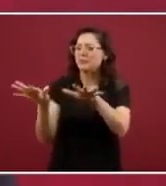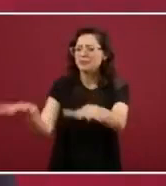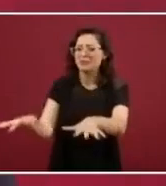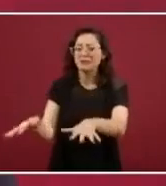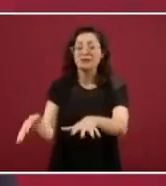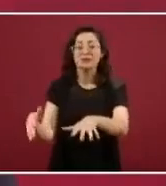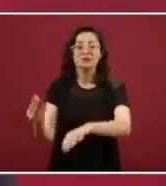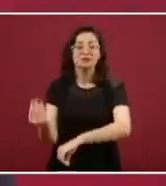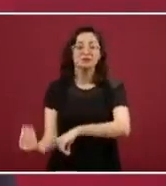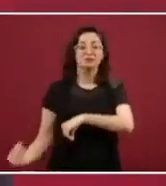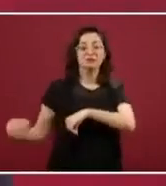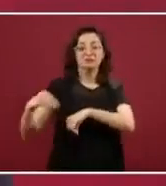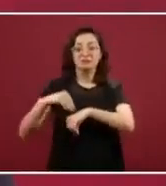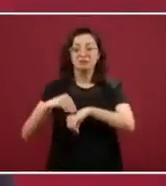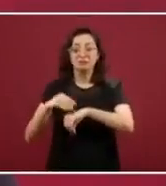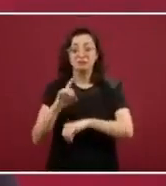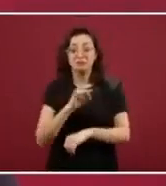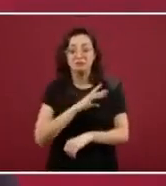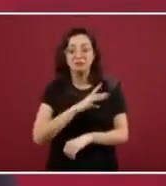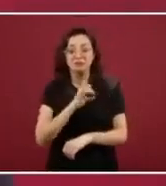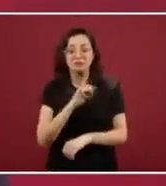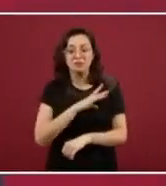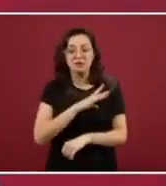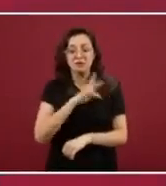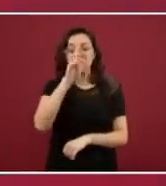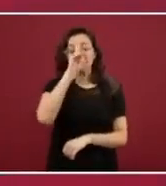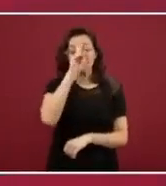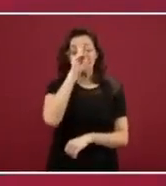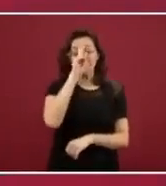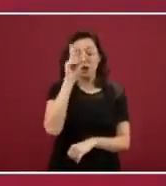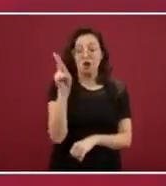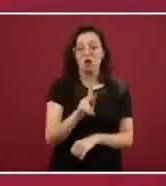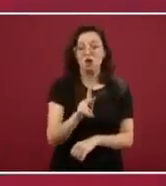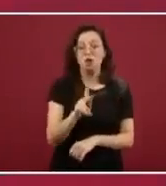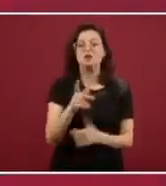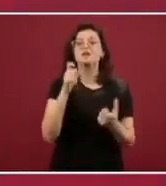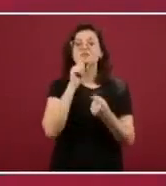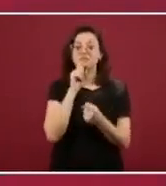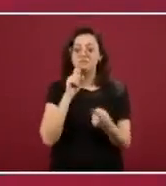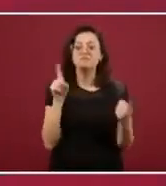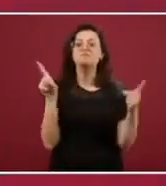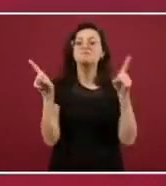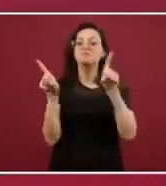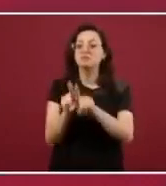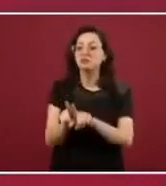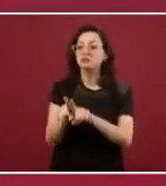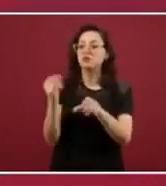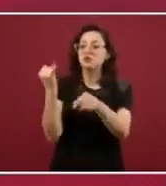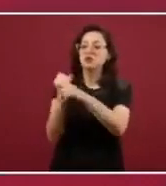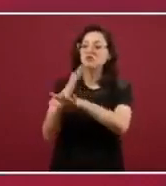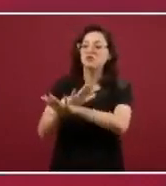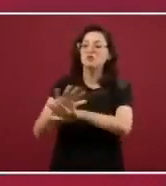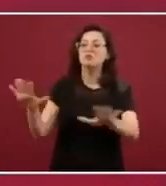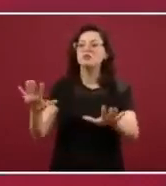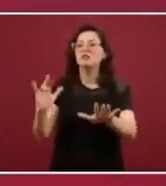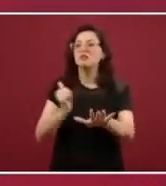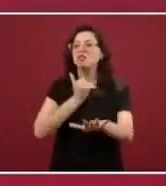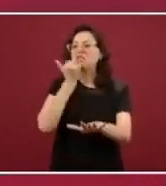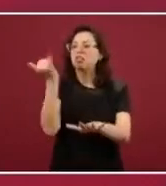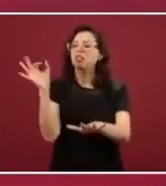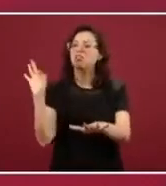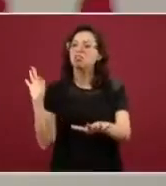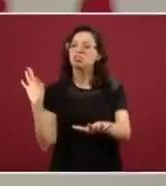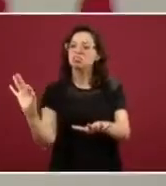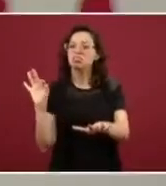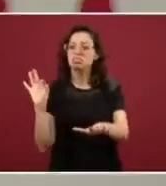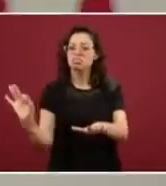miedo, pero también puede ser inducido por desinformación dirigida. Y